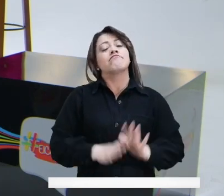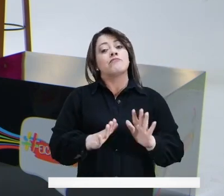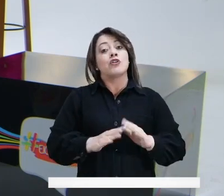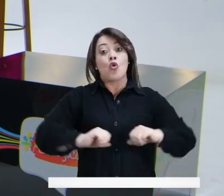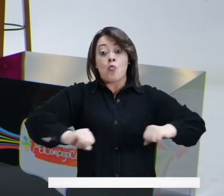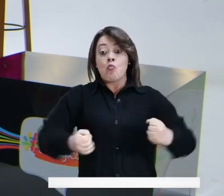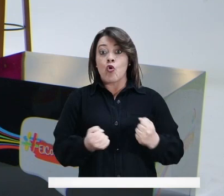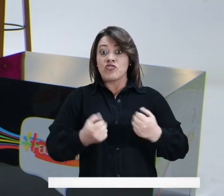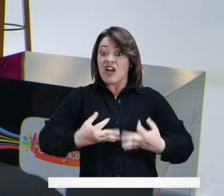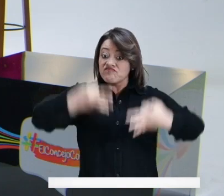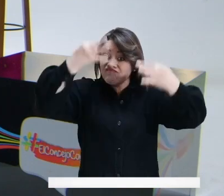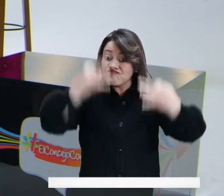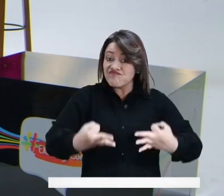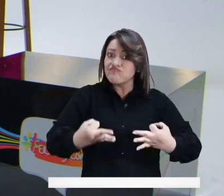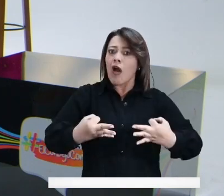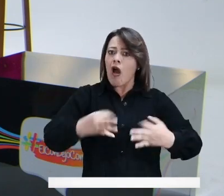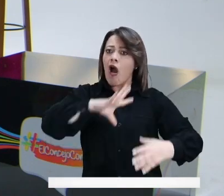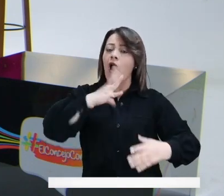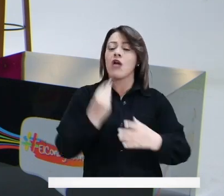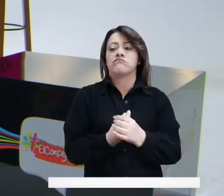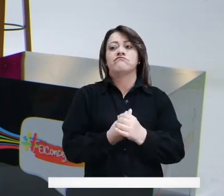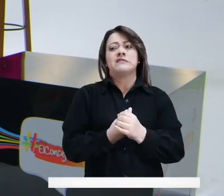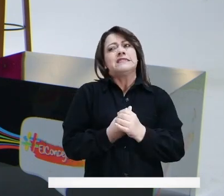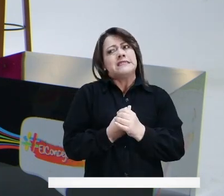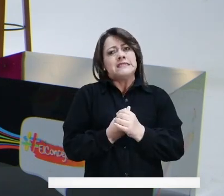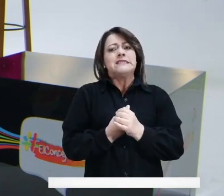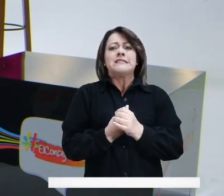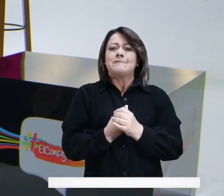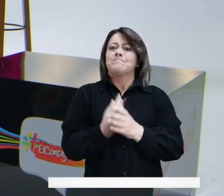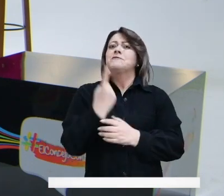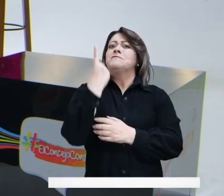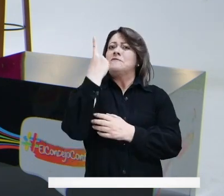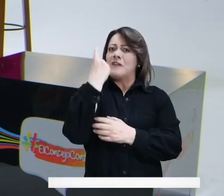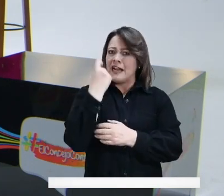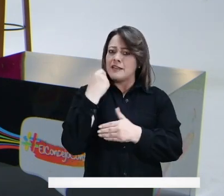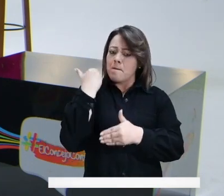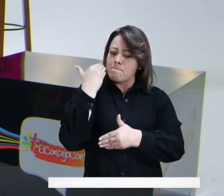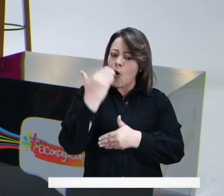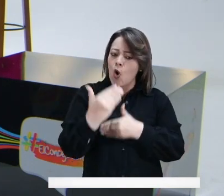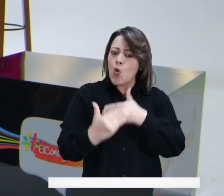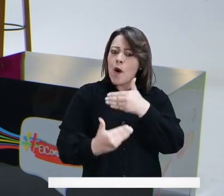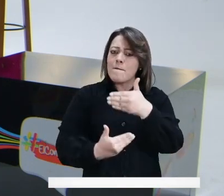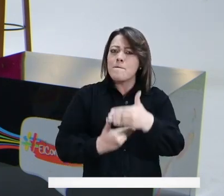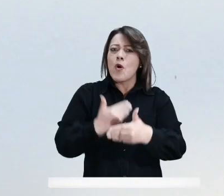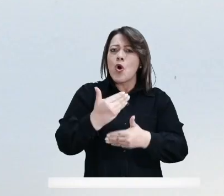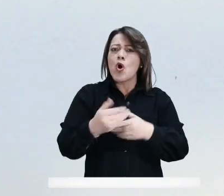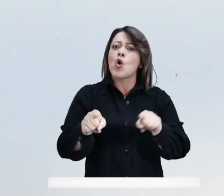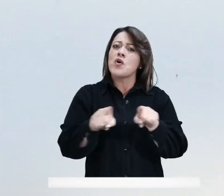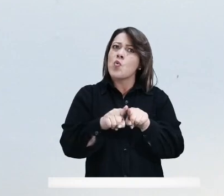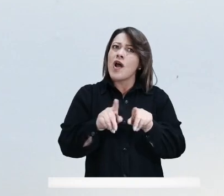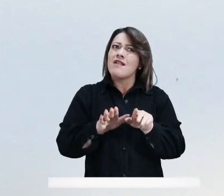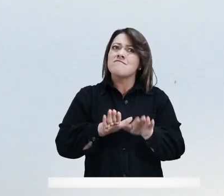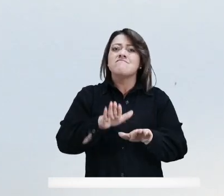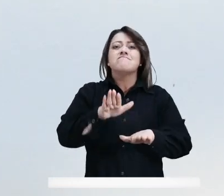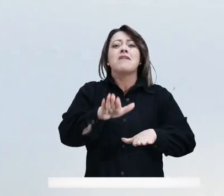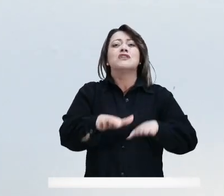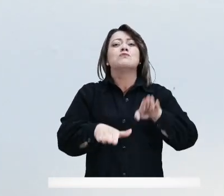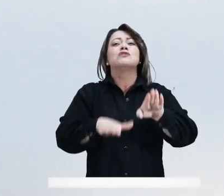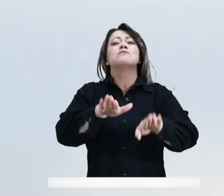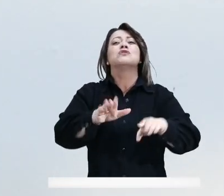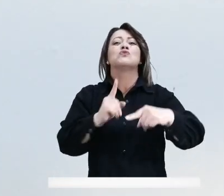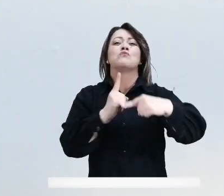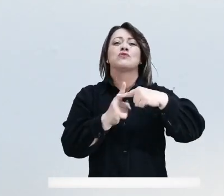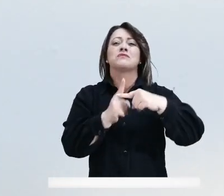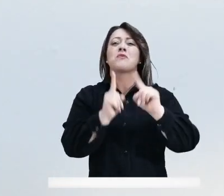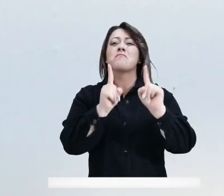que aún nos falta mucho para considerarla incluyente. Creo que vamos dando pasos en ese sentido, positivos, pero creo que aún nos